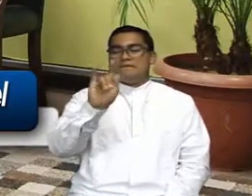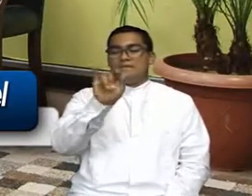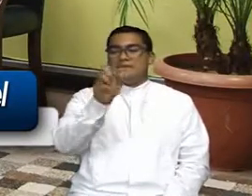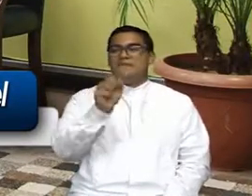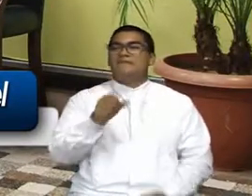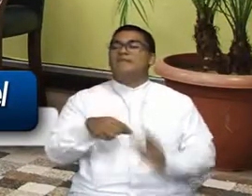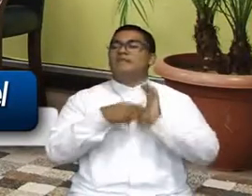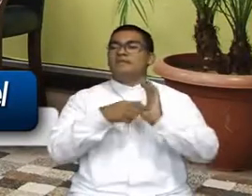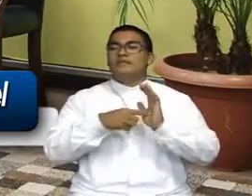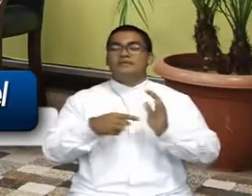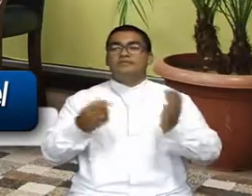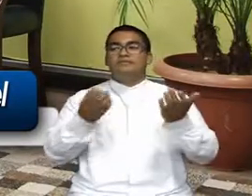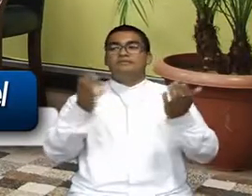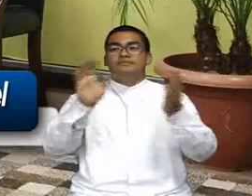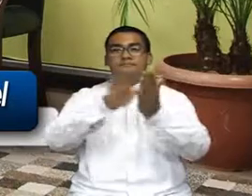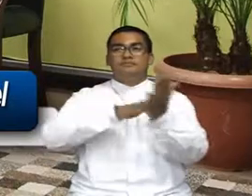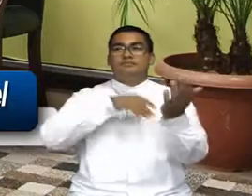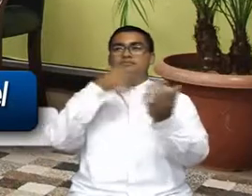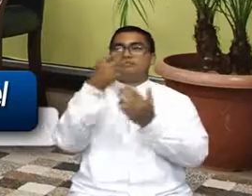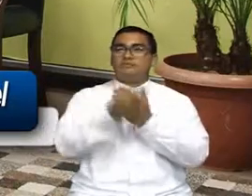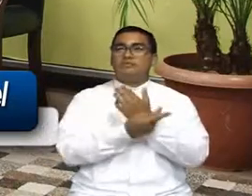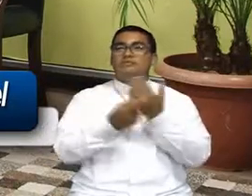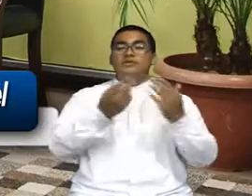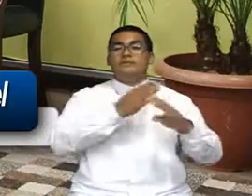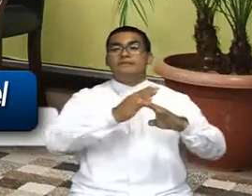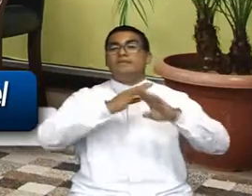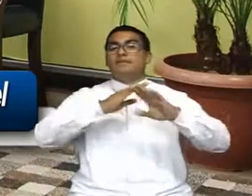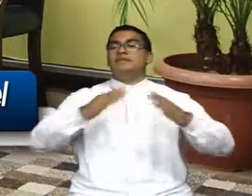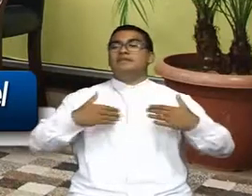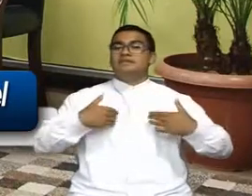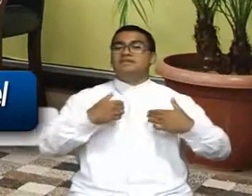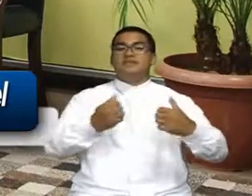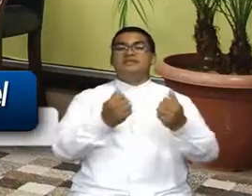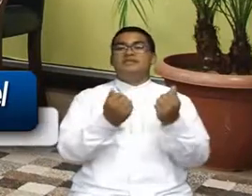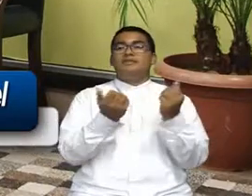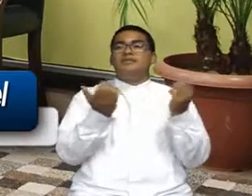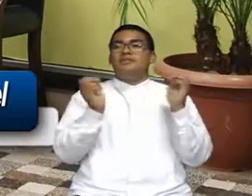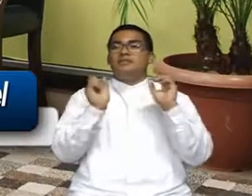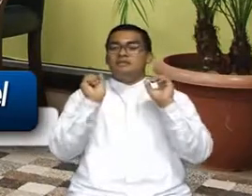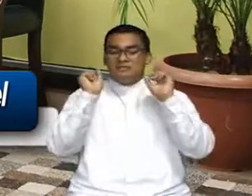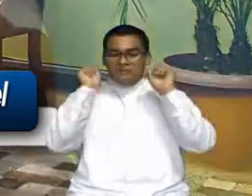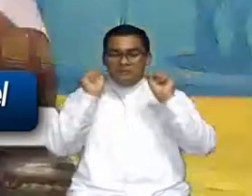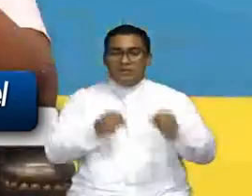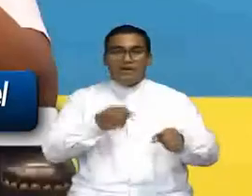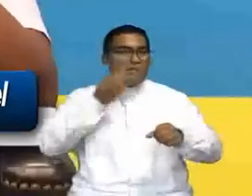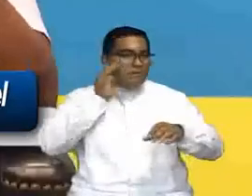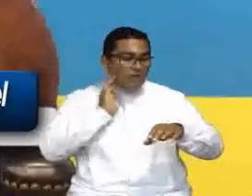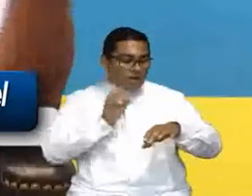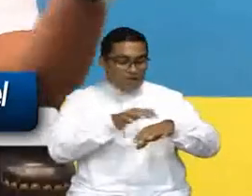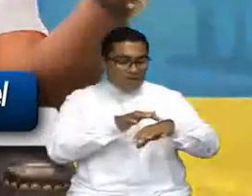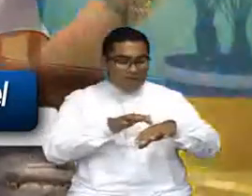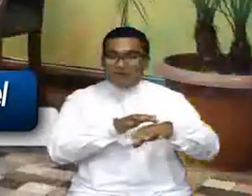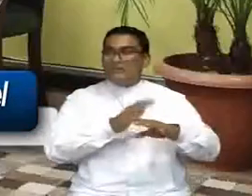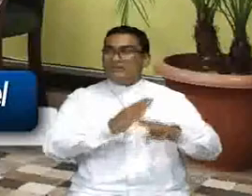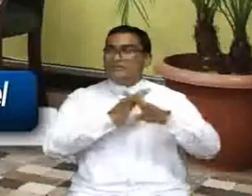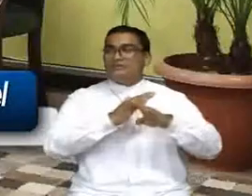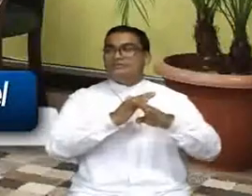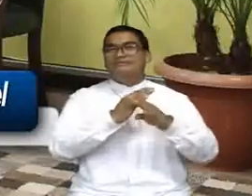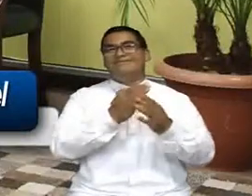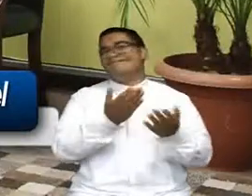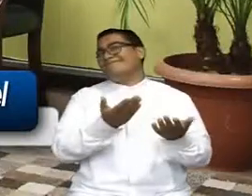programa se trata de, su nombre lo dice, prevenir salud. ¿Se pueden prevenir los moretones, doctora?